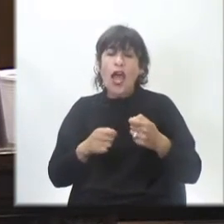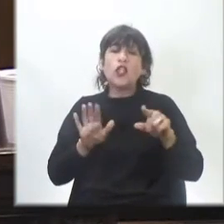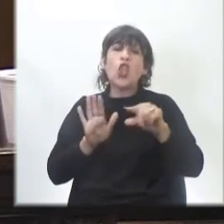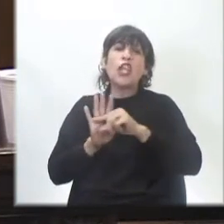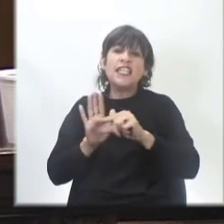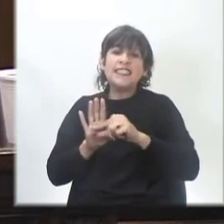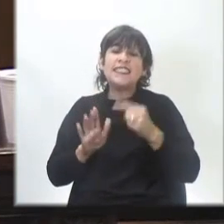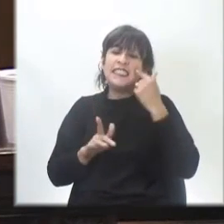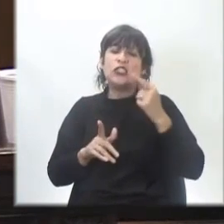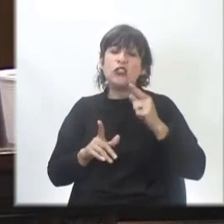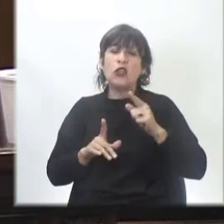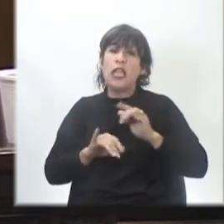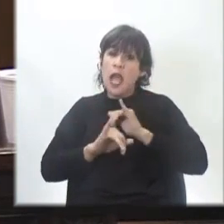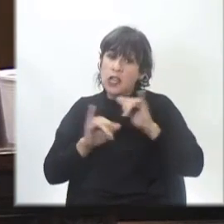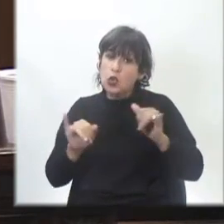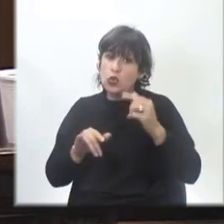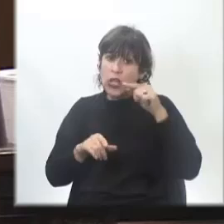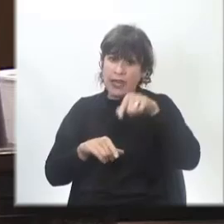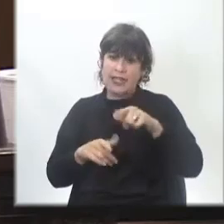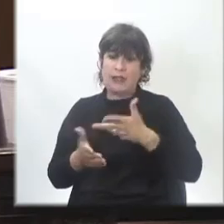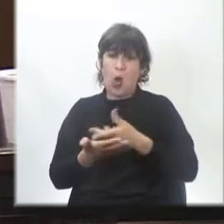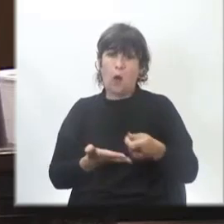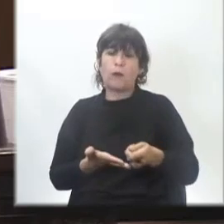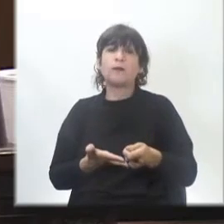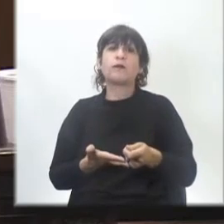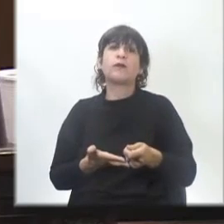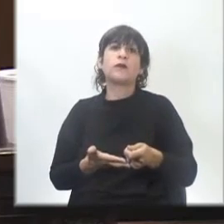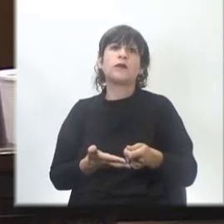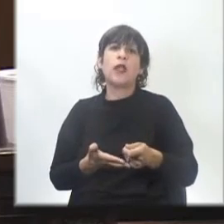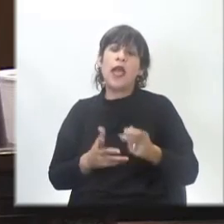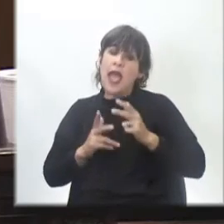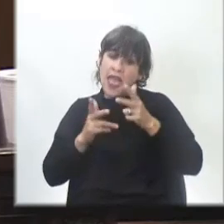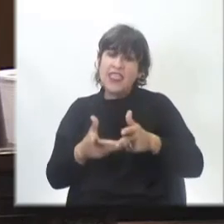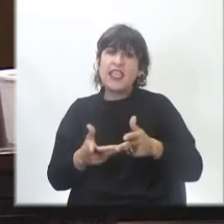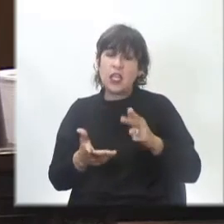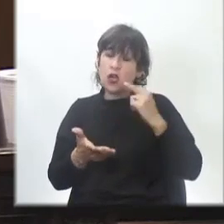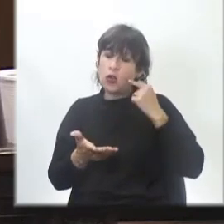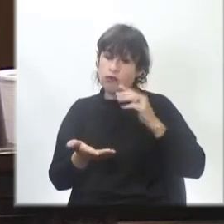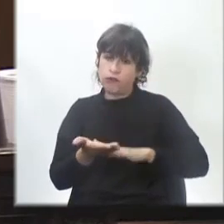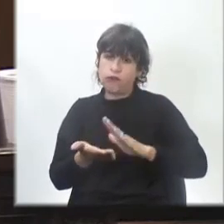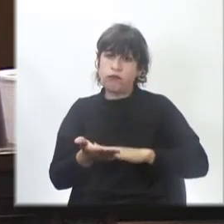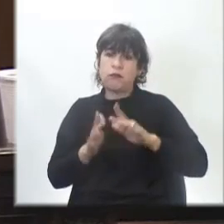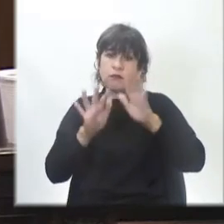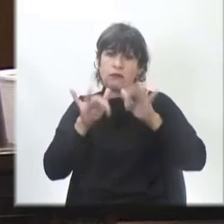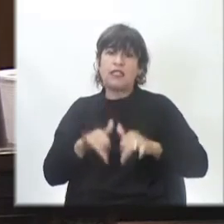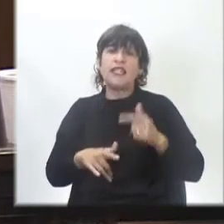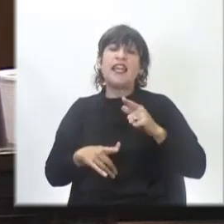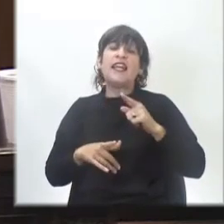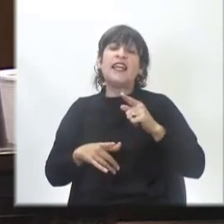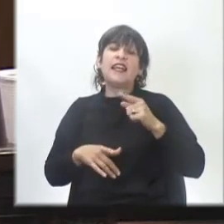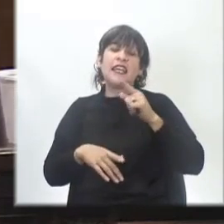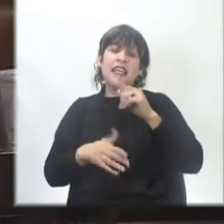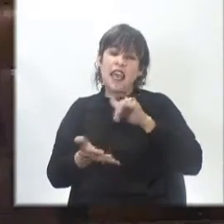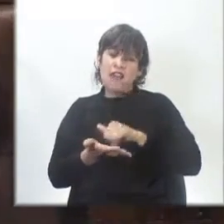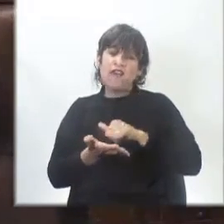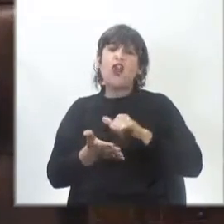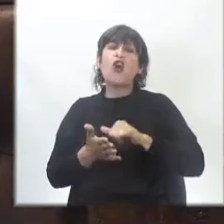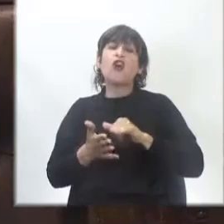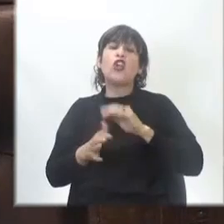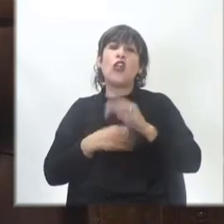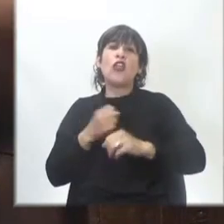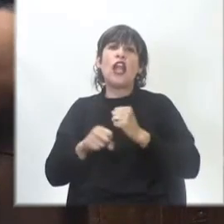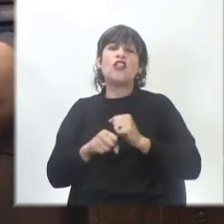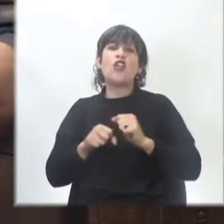a anunciar esta compra, dijo, y consta en la versión taquigráfica, que eran aviones del año 90. Y